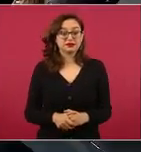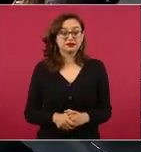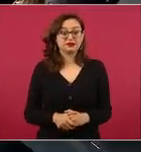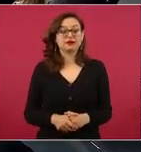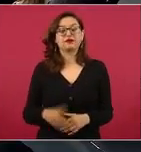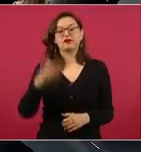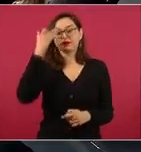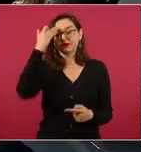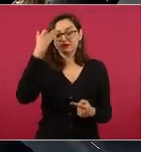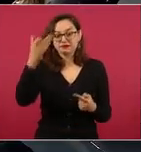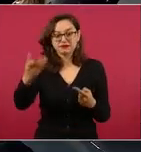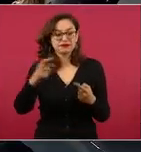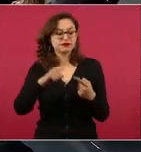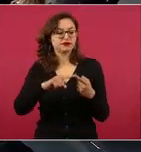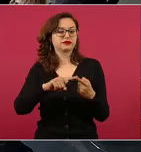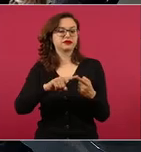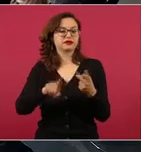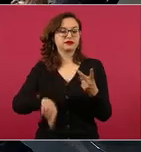tiempo,